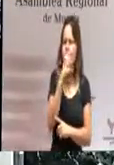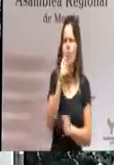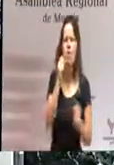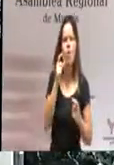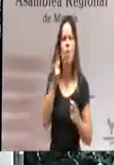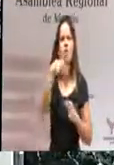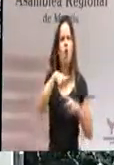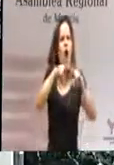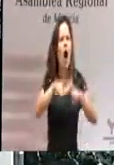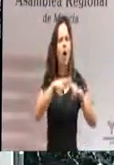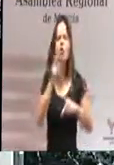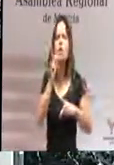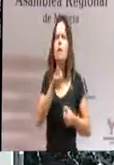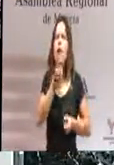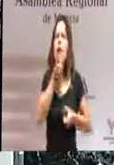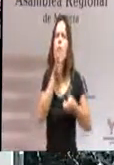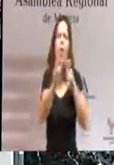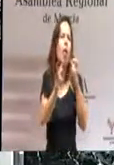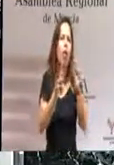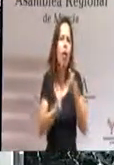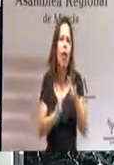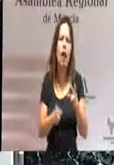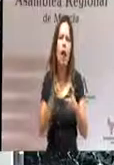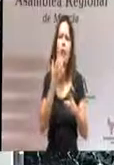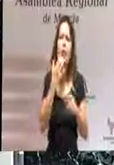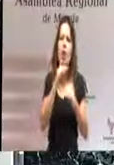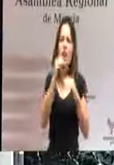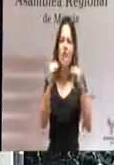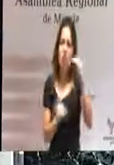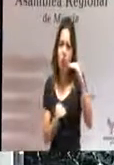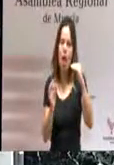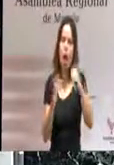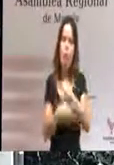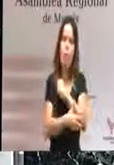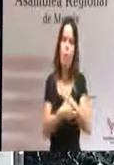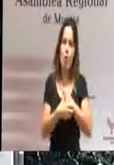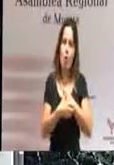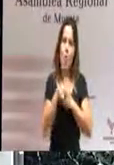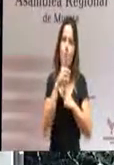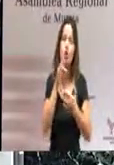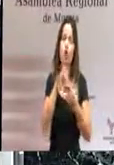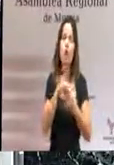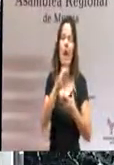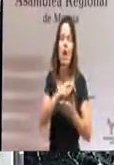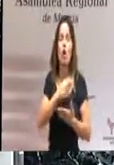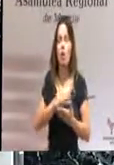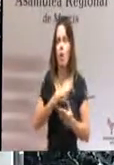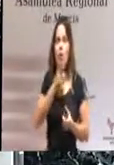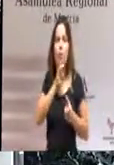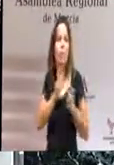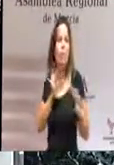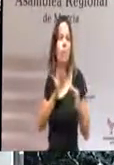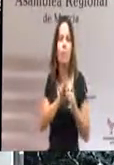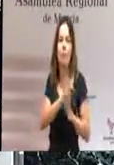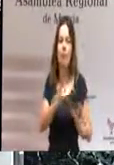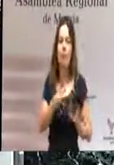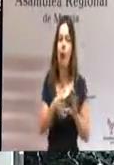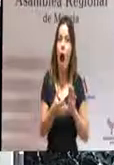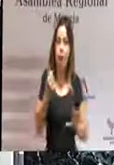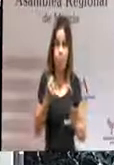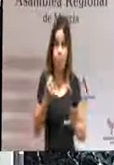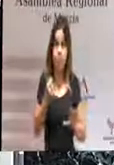análisis solo pronuncian palabras como desigualdad o pobreza al referirse a nuestra región. Omiten, por